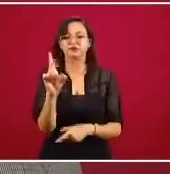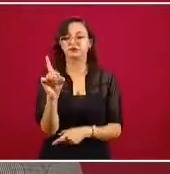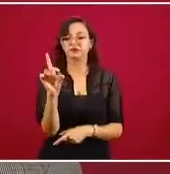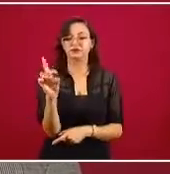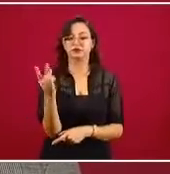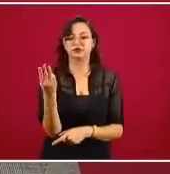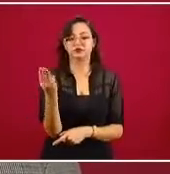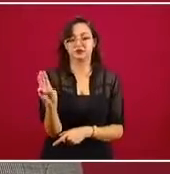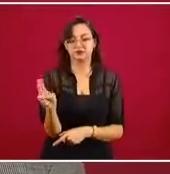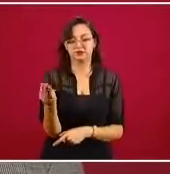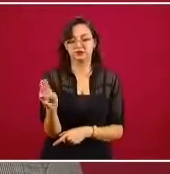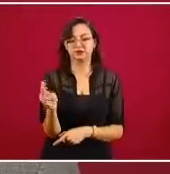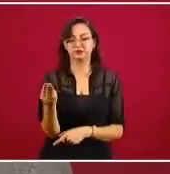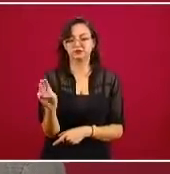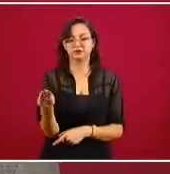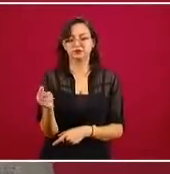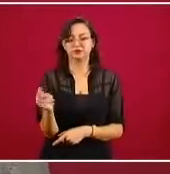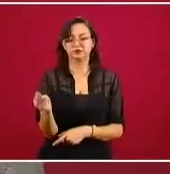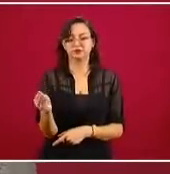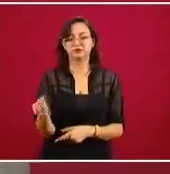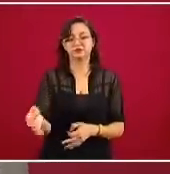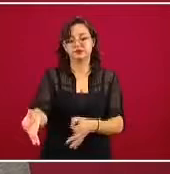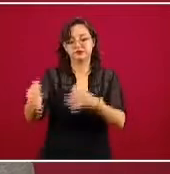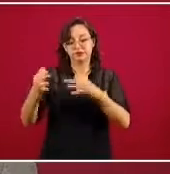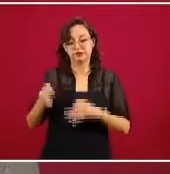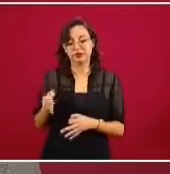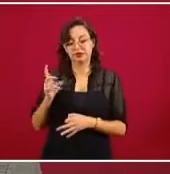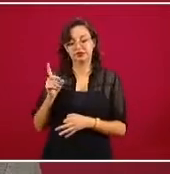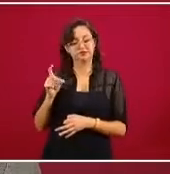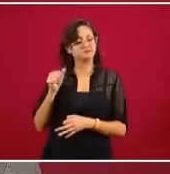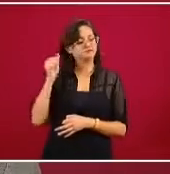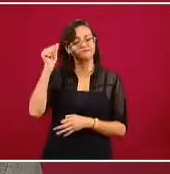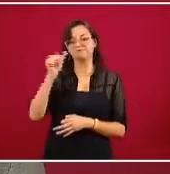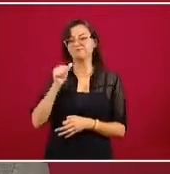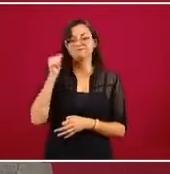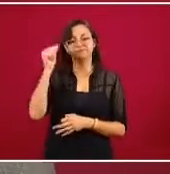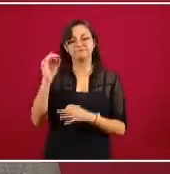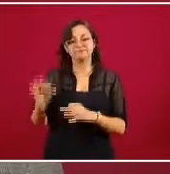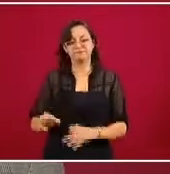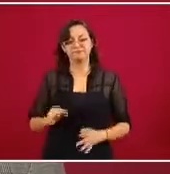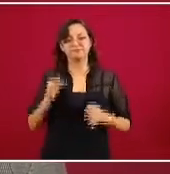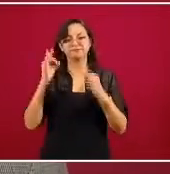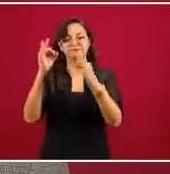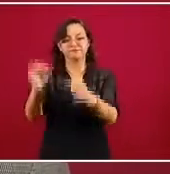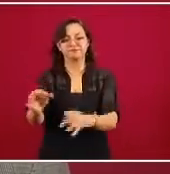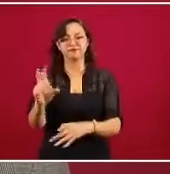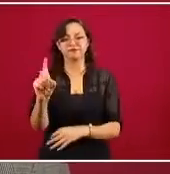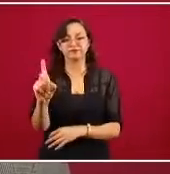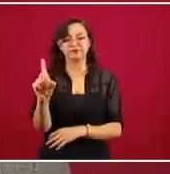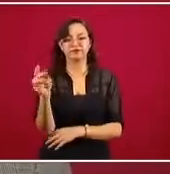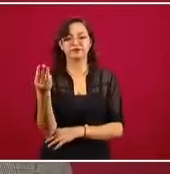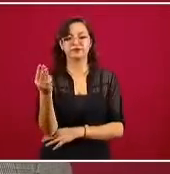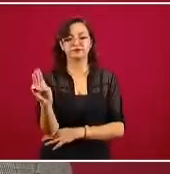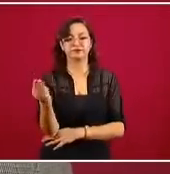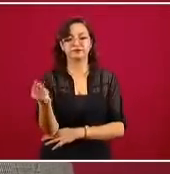mayo. Originalmente estipulada al 30 de abril, ahora se extendería hasta el 30 de mayo,